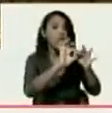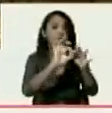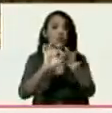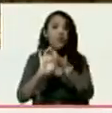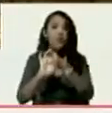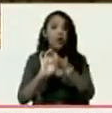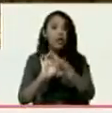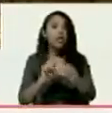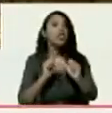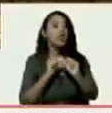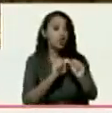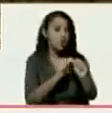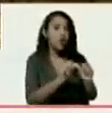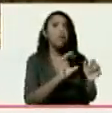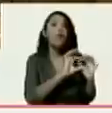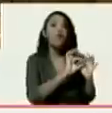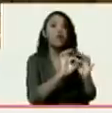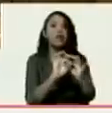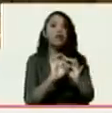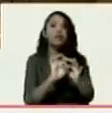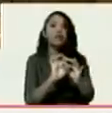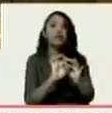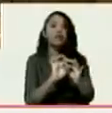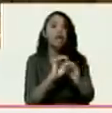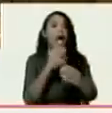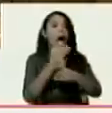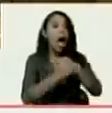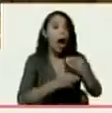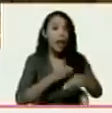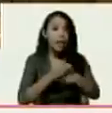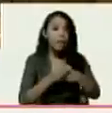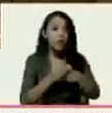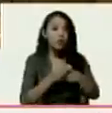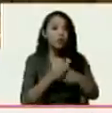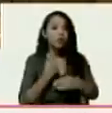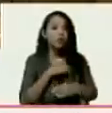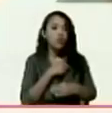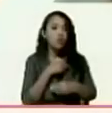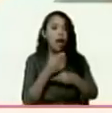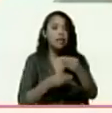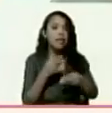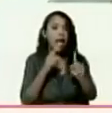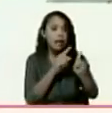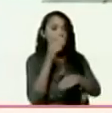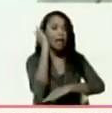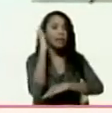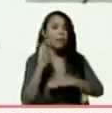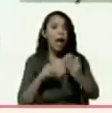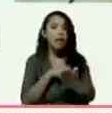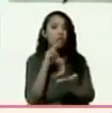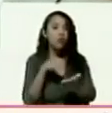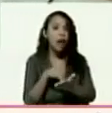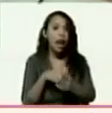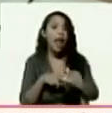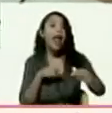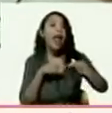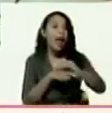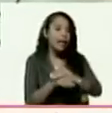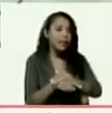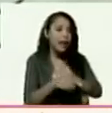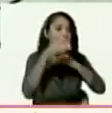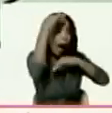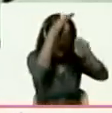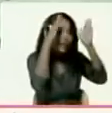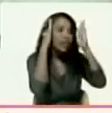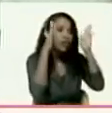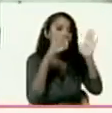nos hemos mantenido unidos y vamos a seguir unidos. Y haremos lo que tengamos que hacer para que esa Asamblea Nacional entre en acato de las leyes